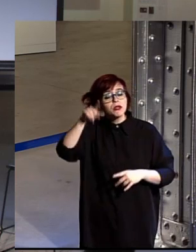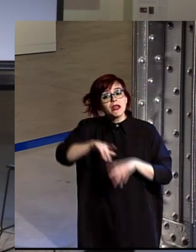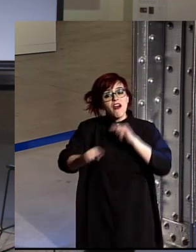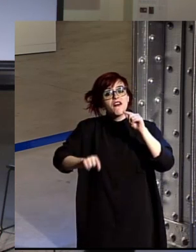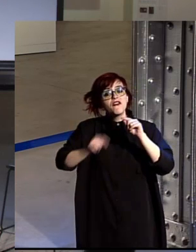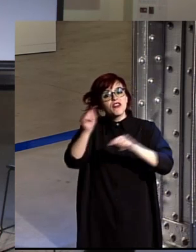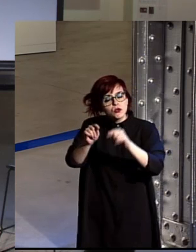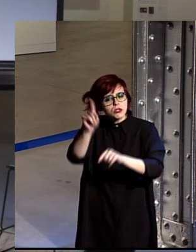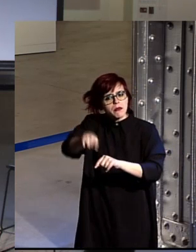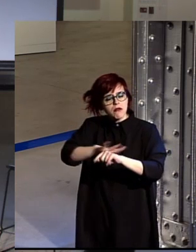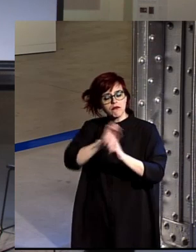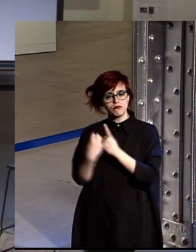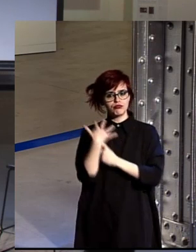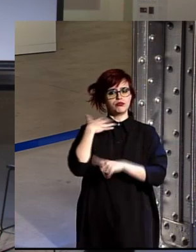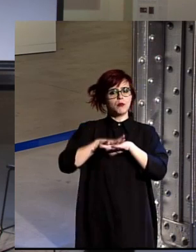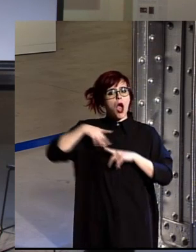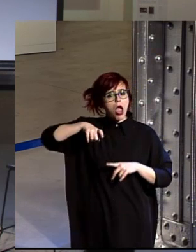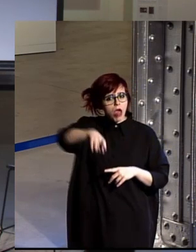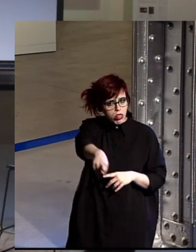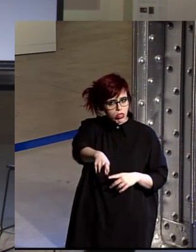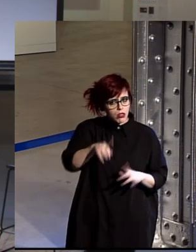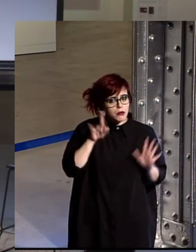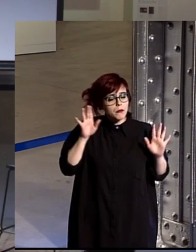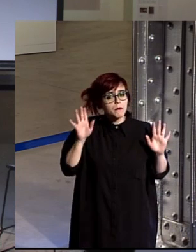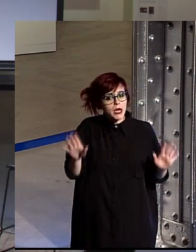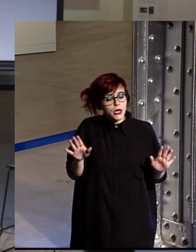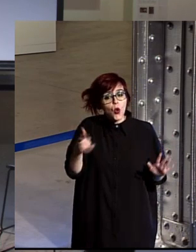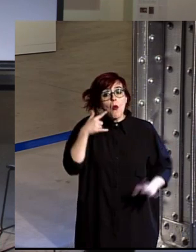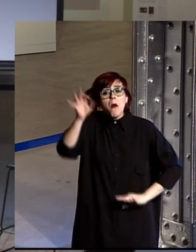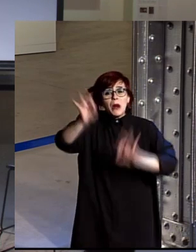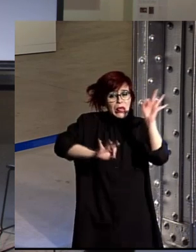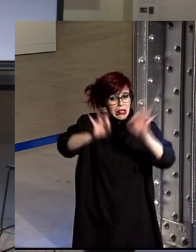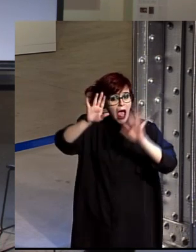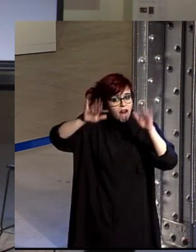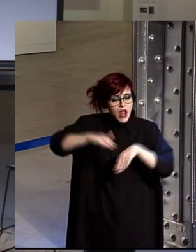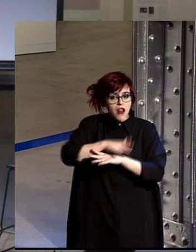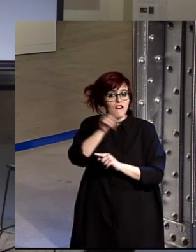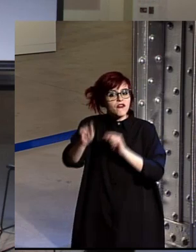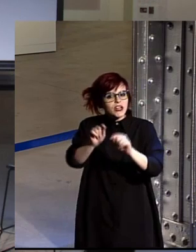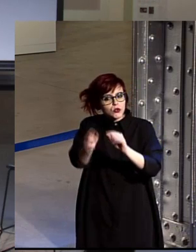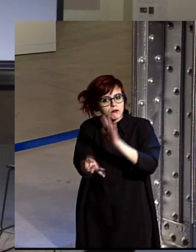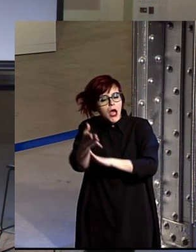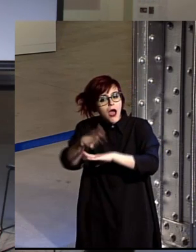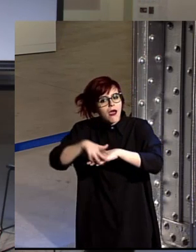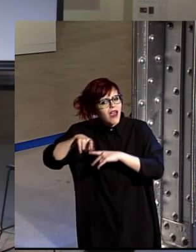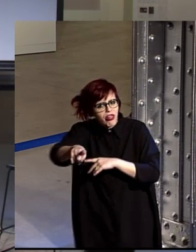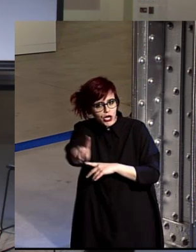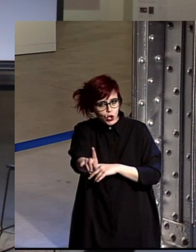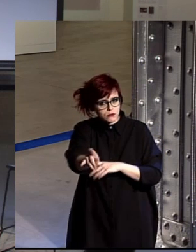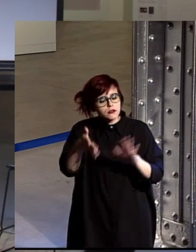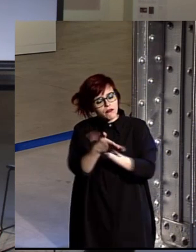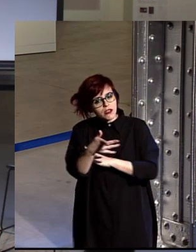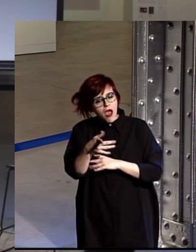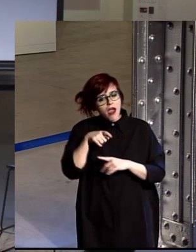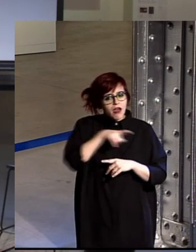humanos. Es decir, es un agente muy relevante en oncología. Pero solo un porcentaje muy pequeño de los virus producen cáncer. ¿De acuerdo? Os pongo